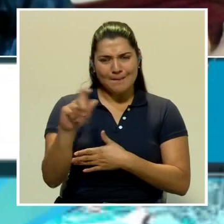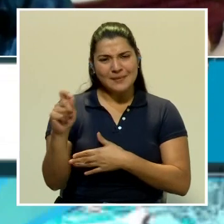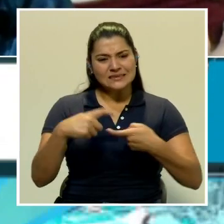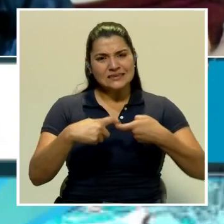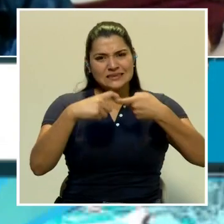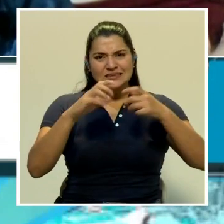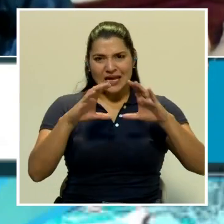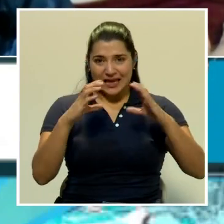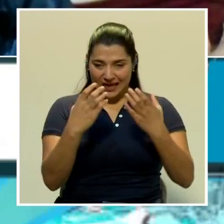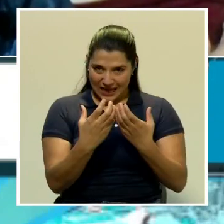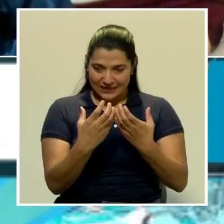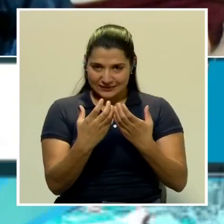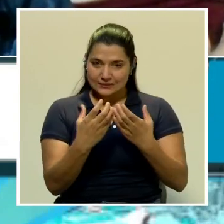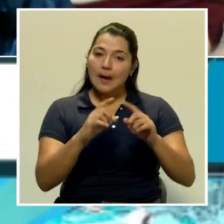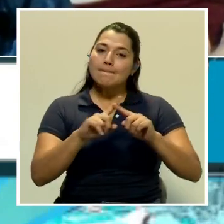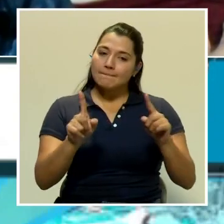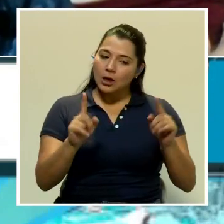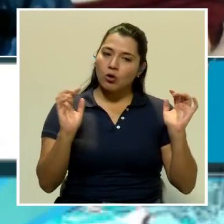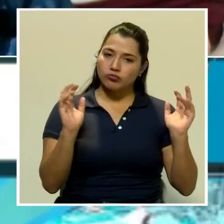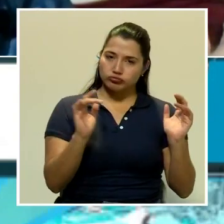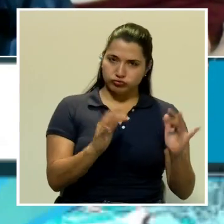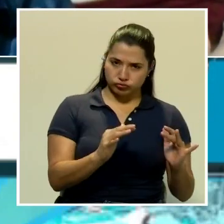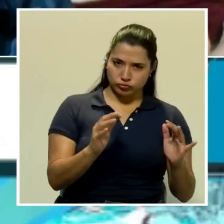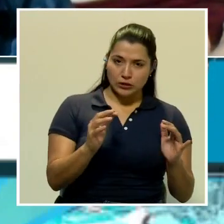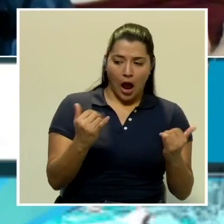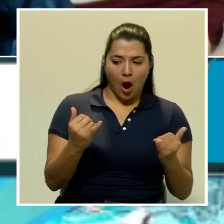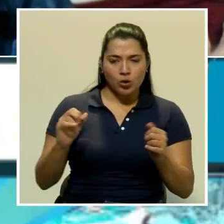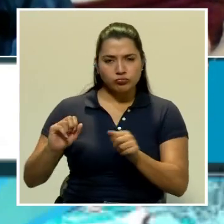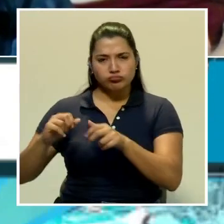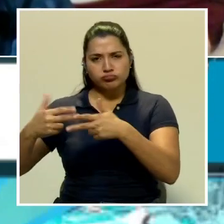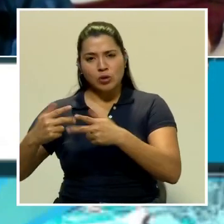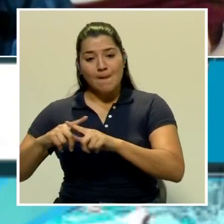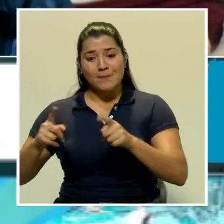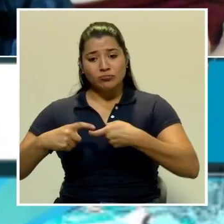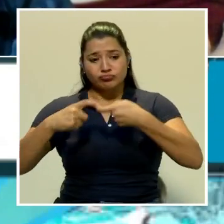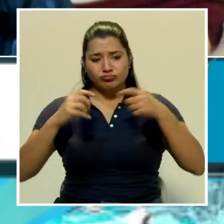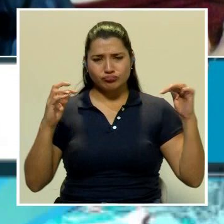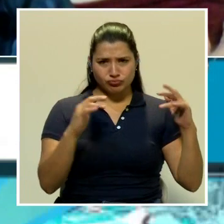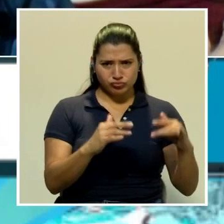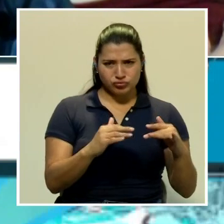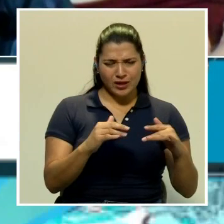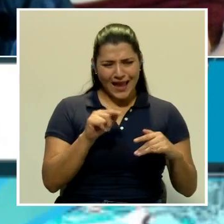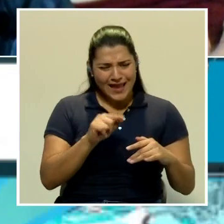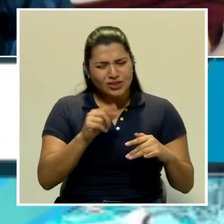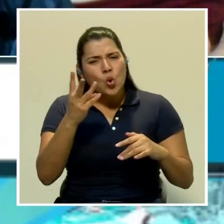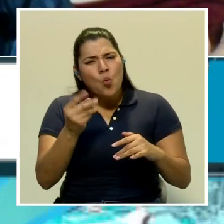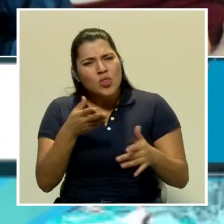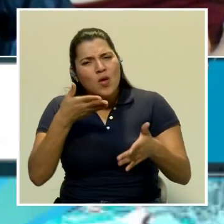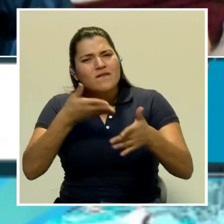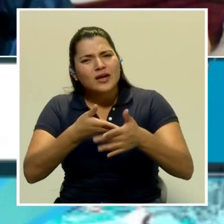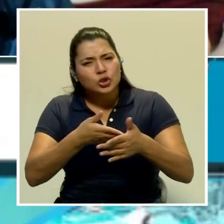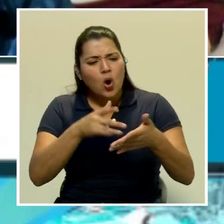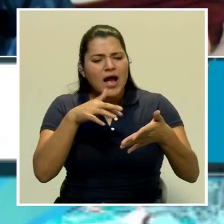es su diagnóstico? ¿Cuánto afectó el vínculo entre los estudiantes y las escuelas y los